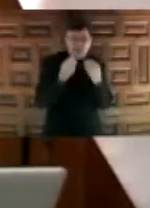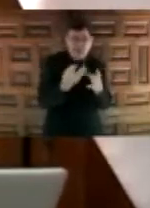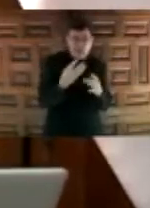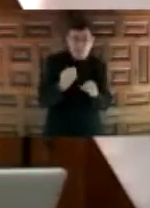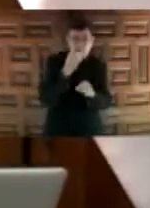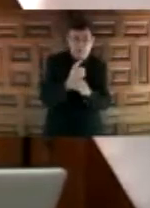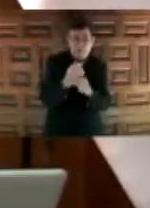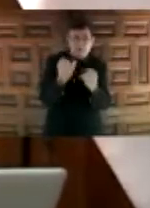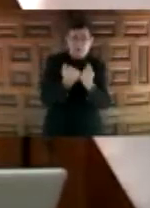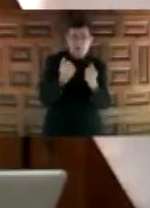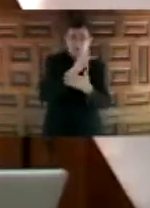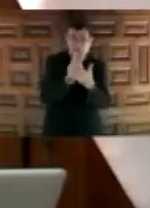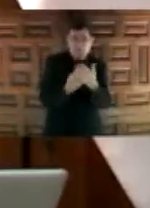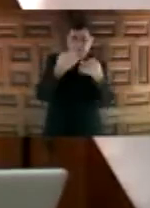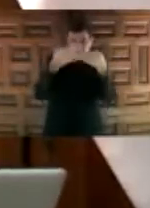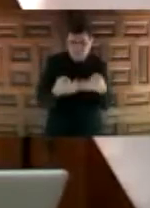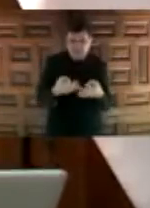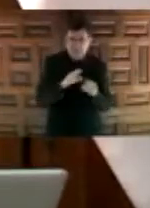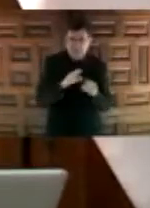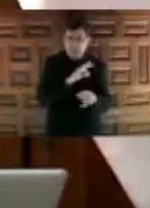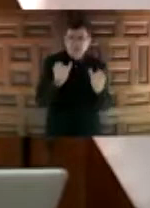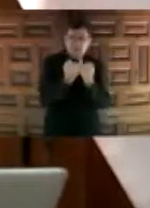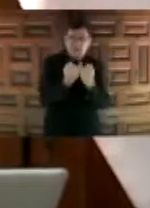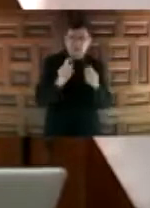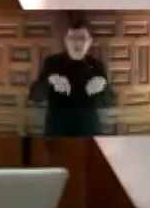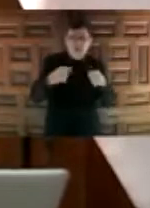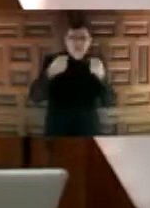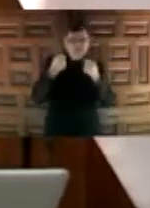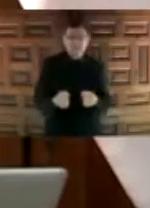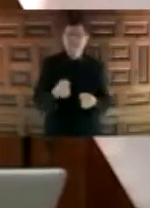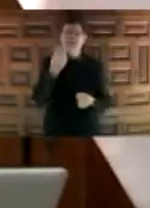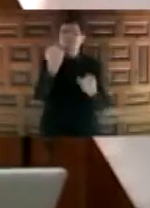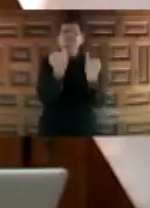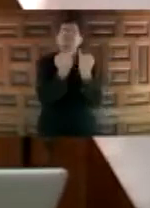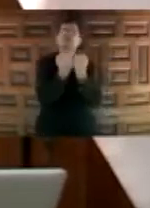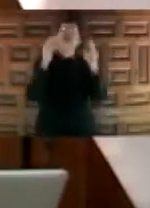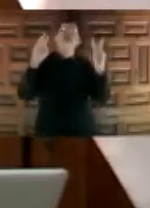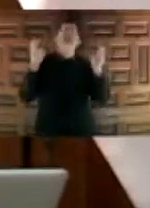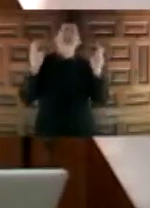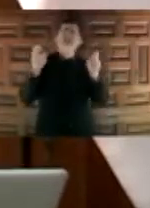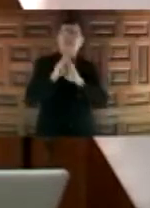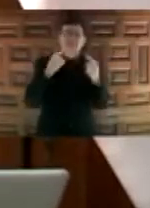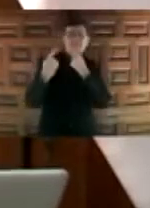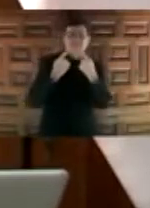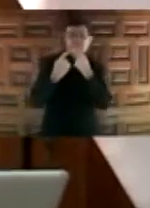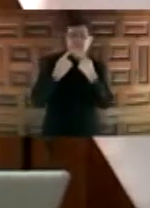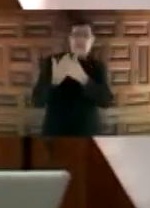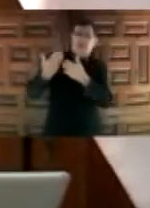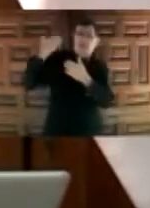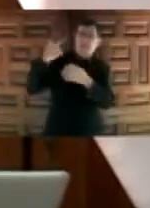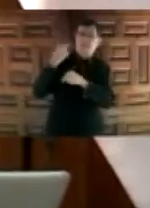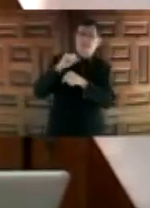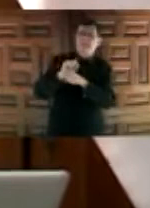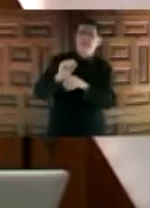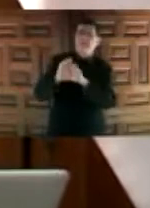con programas de calidad, donde verdaderamente pudiésemos garantizar eso. Y ahí está el otro tema que se ha discutido las últimas semanas en